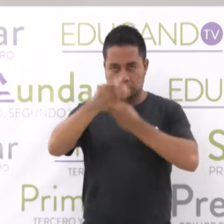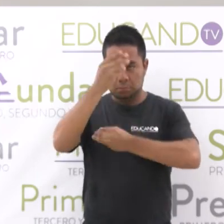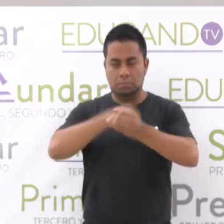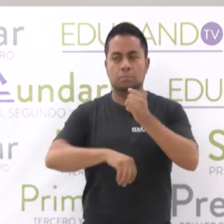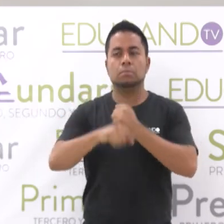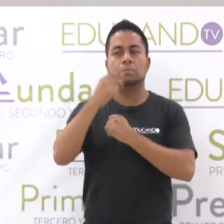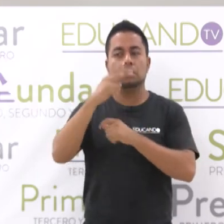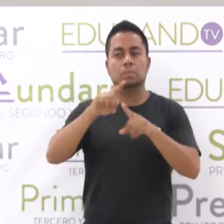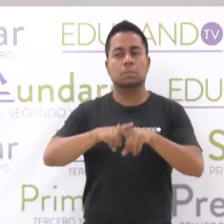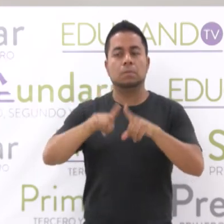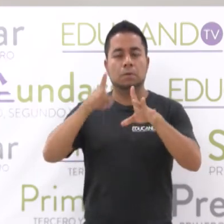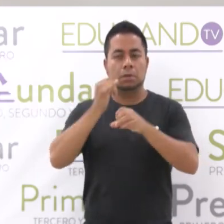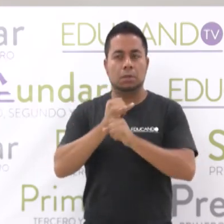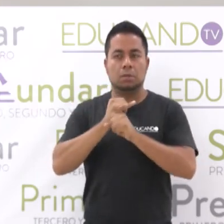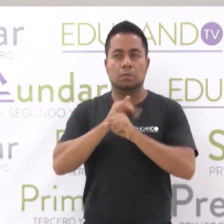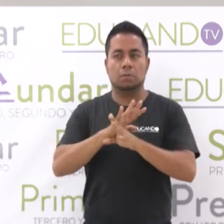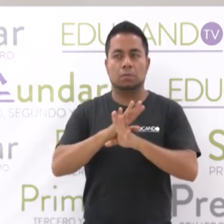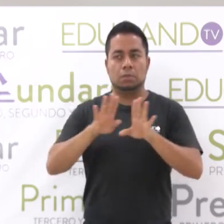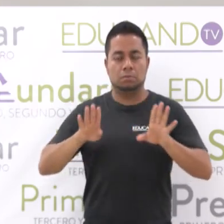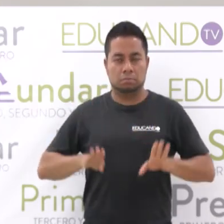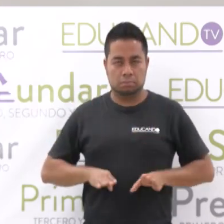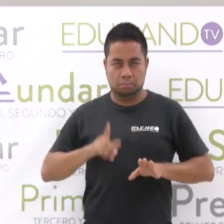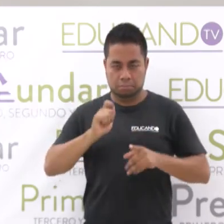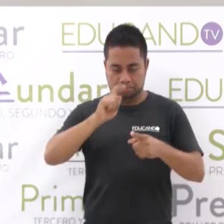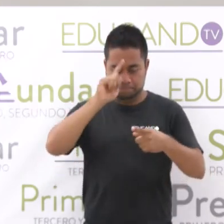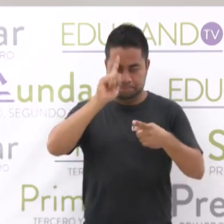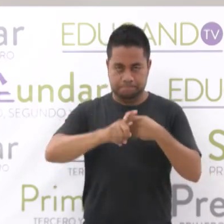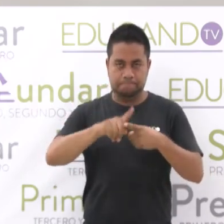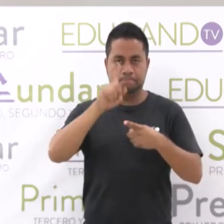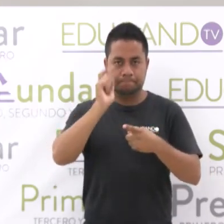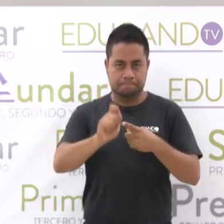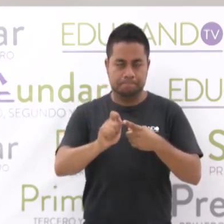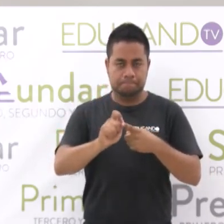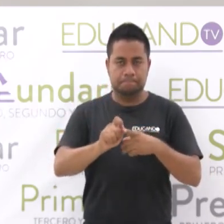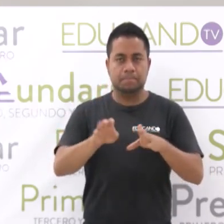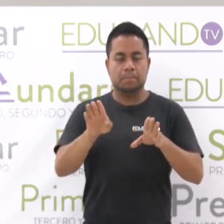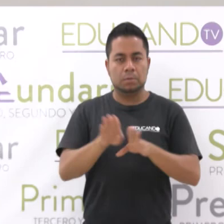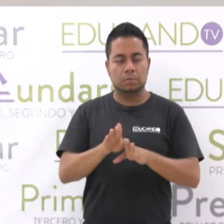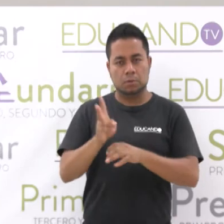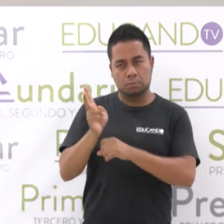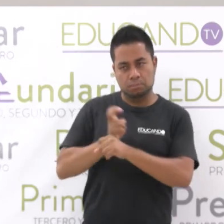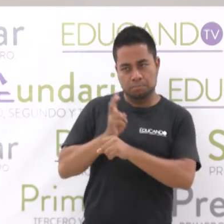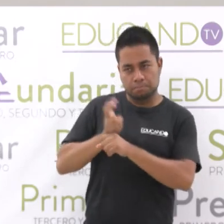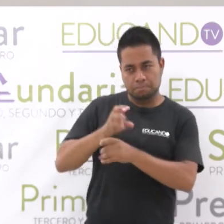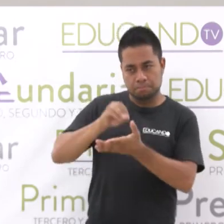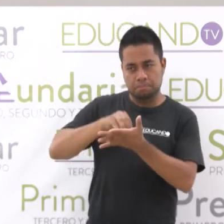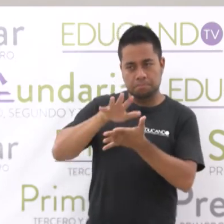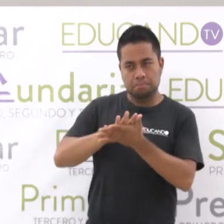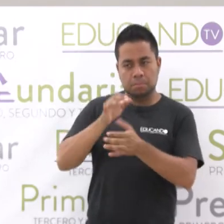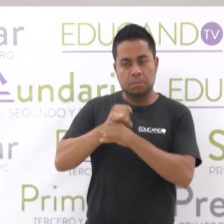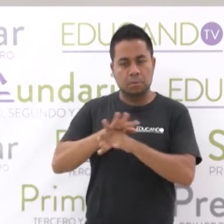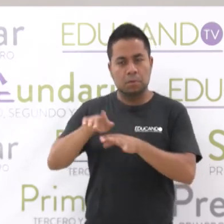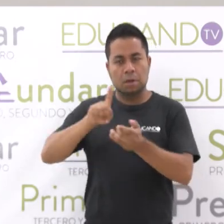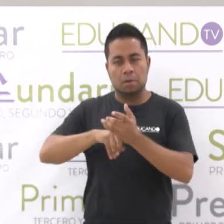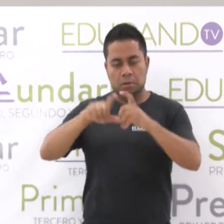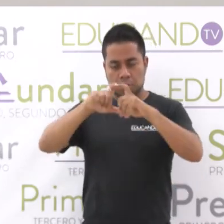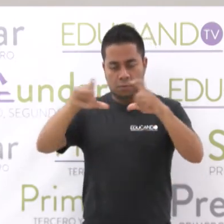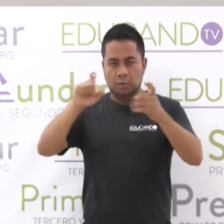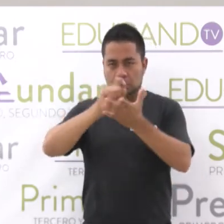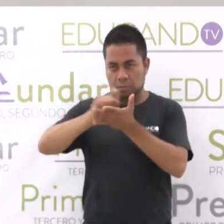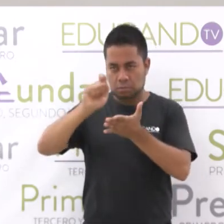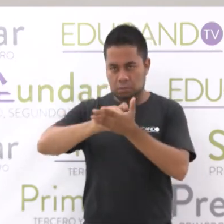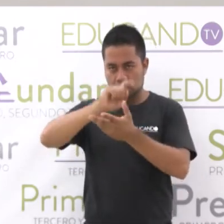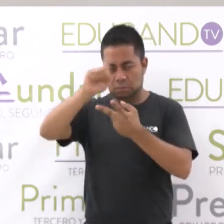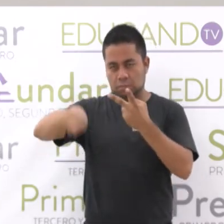dos tipos de información. Uno era cómo recopilar y registrar información en las fichas bibliográficas, y